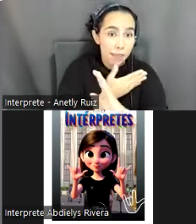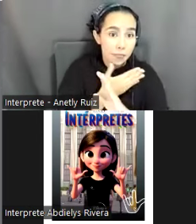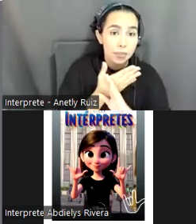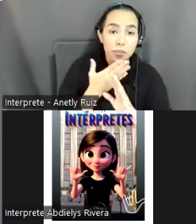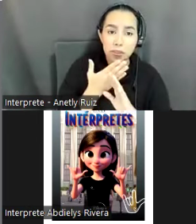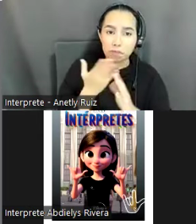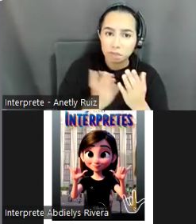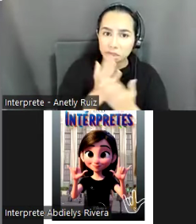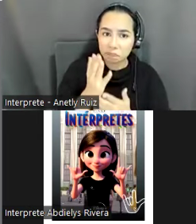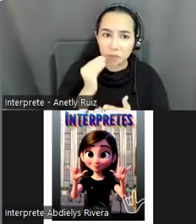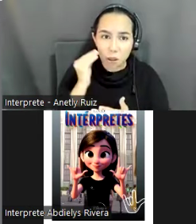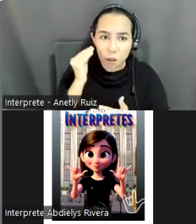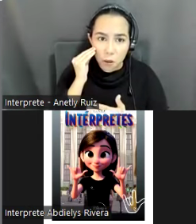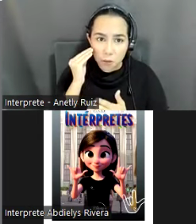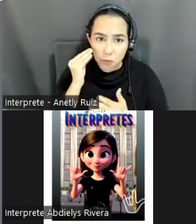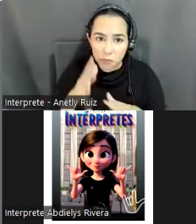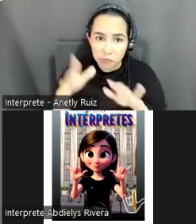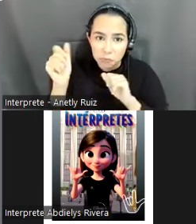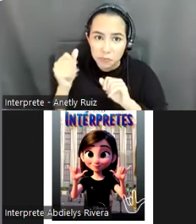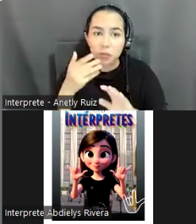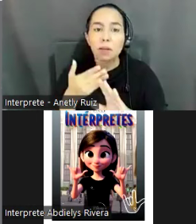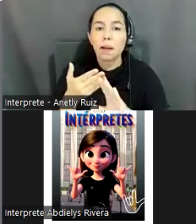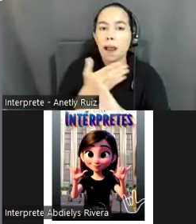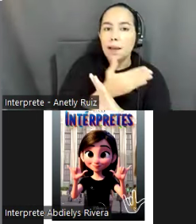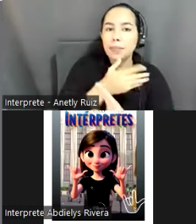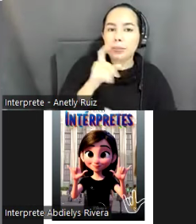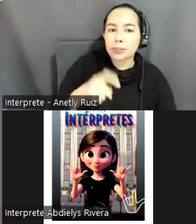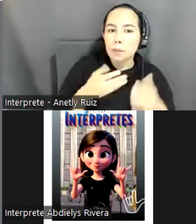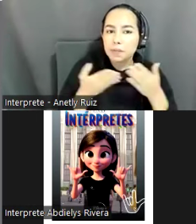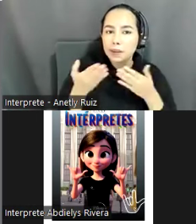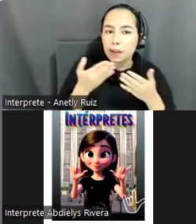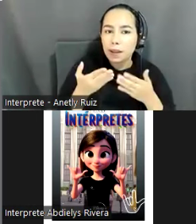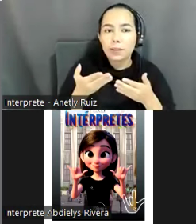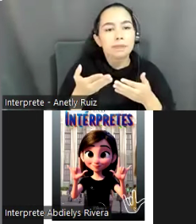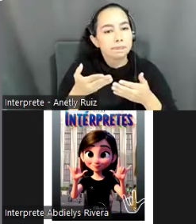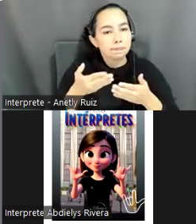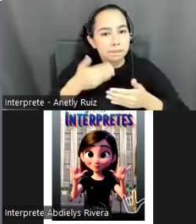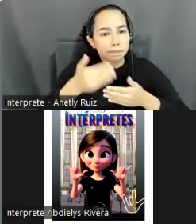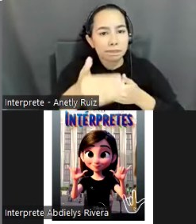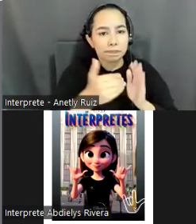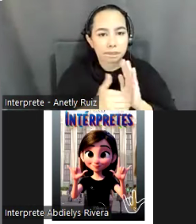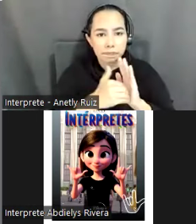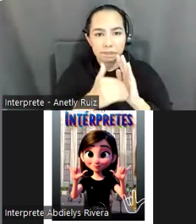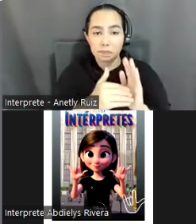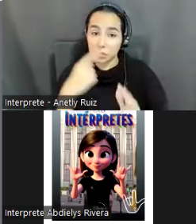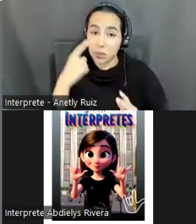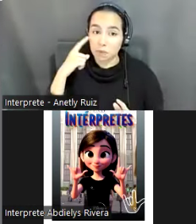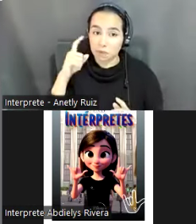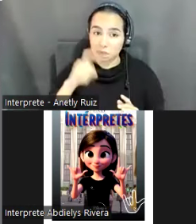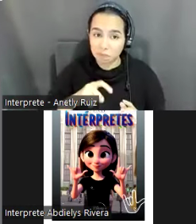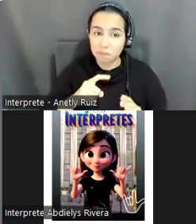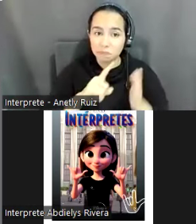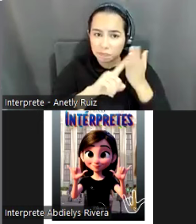que a su alta tenga continuidad de servicio. Así que eso debió haber sido, ¿verdad? Se debió haber hecho una evaluación de trabajo